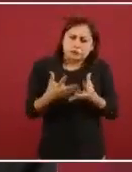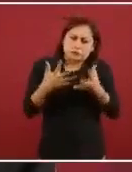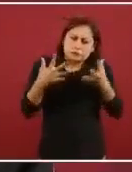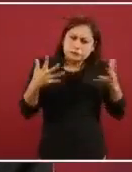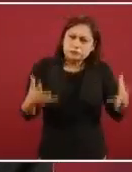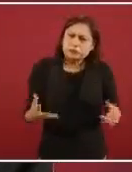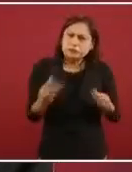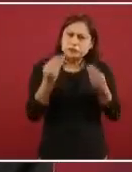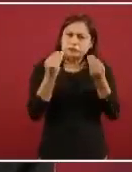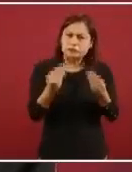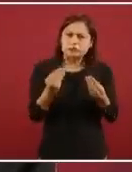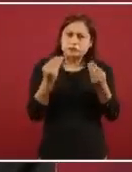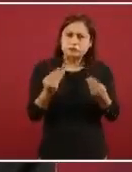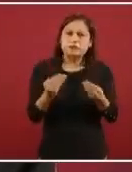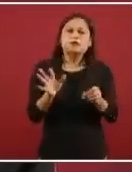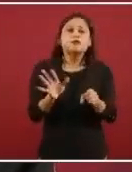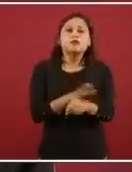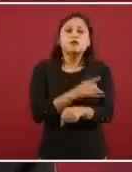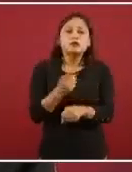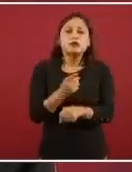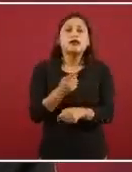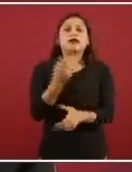no nos aplicamos todos